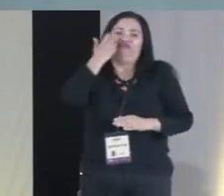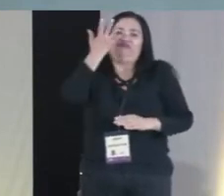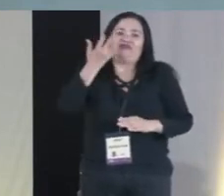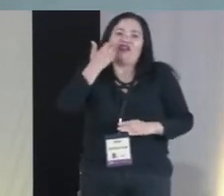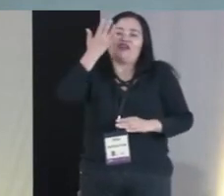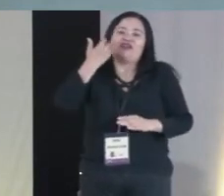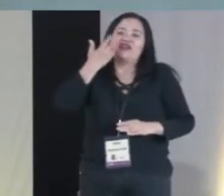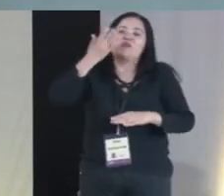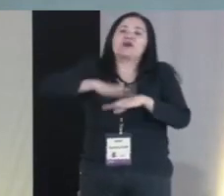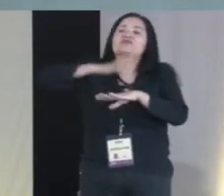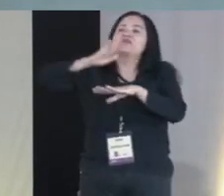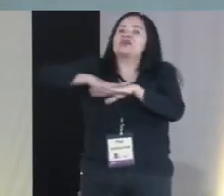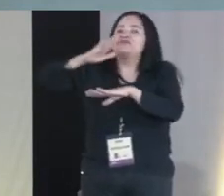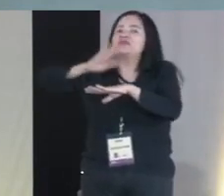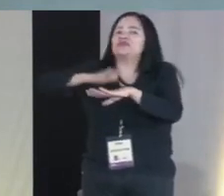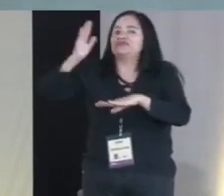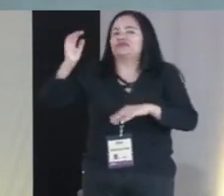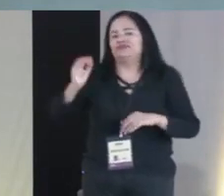vulgar